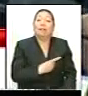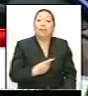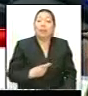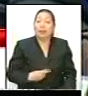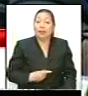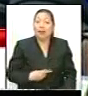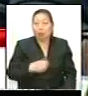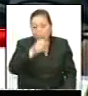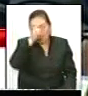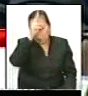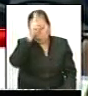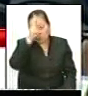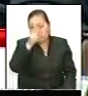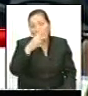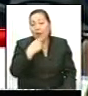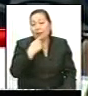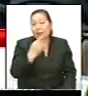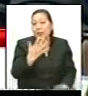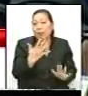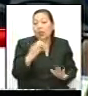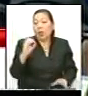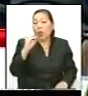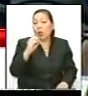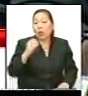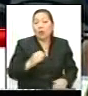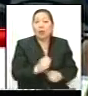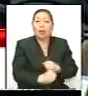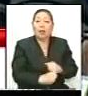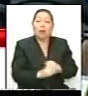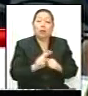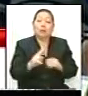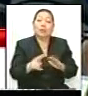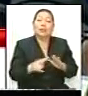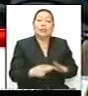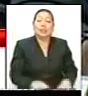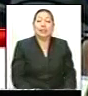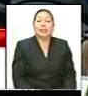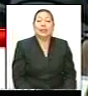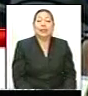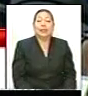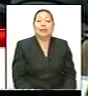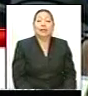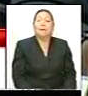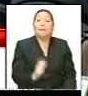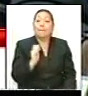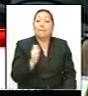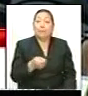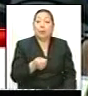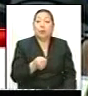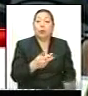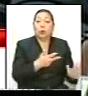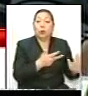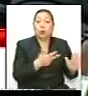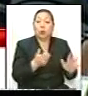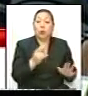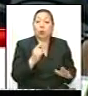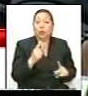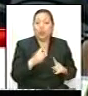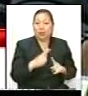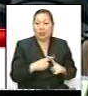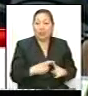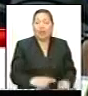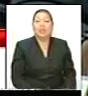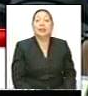Desconcentrada de Cusco, notificada el 10 de octubre del 2017. Multa de 800 unidades